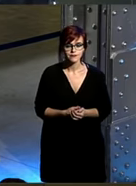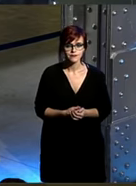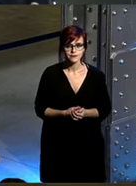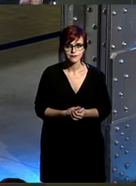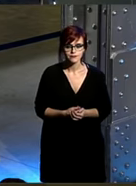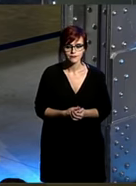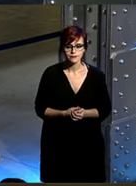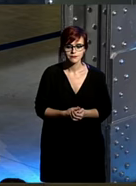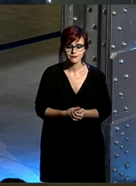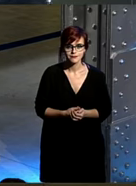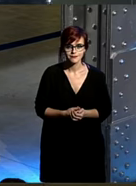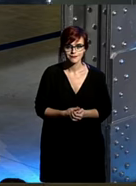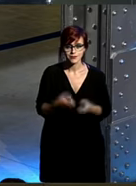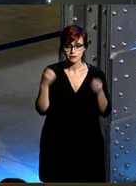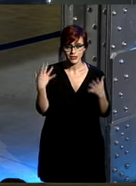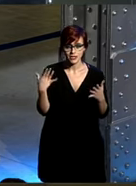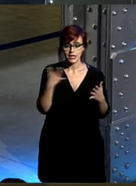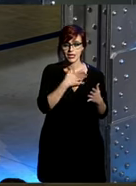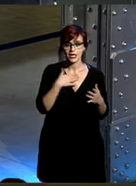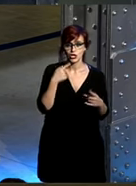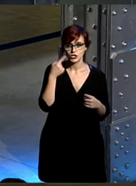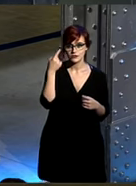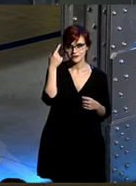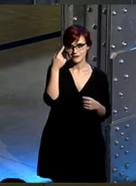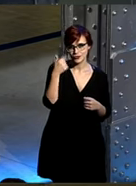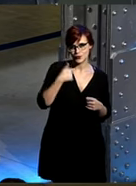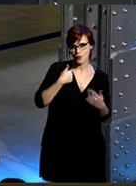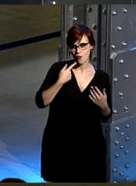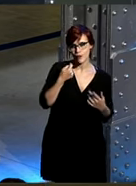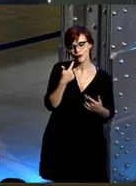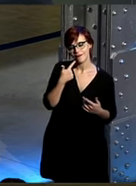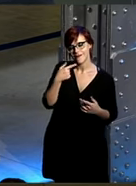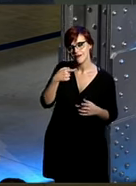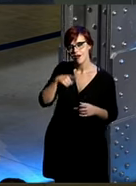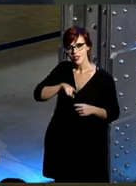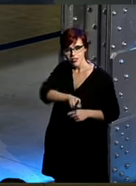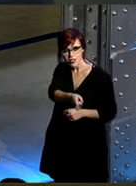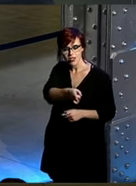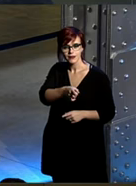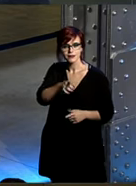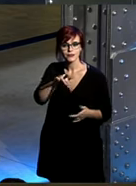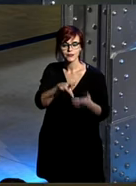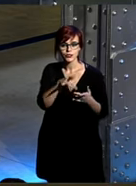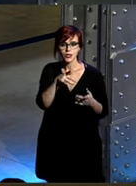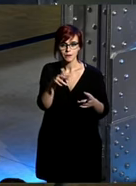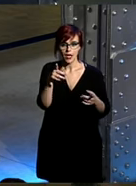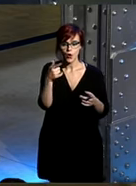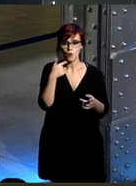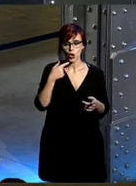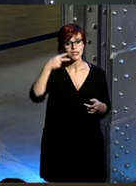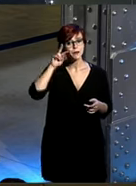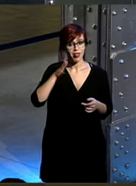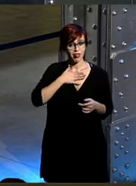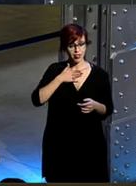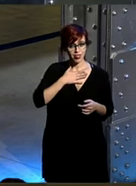Hola, ahora sí. Bueno, que quiero ser un poco el carne y hueso de los resultados y comentar un poco mi